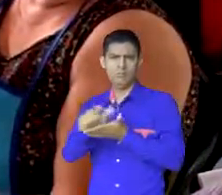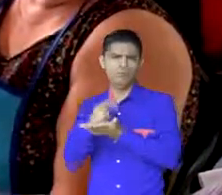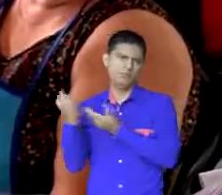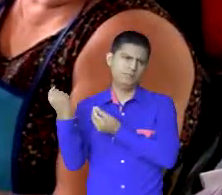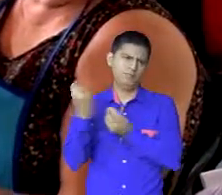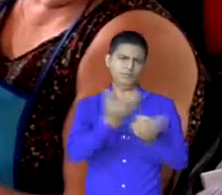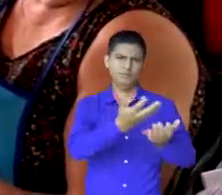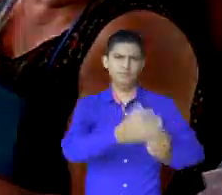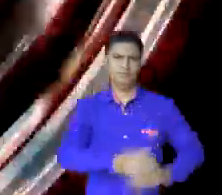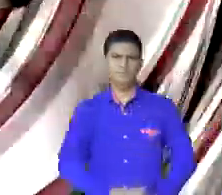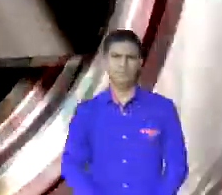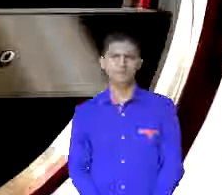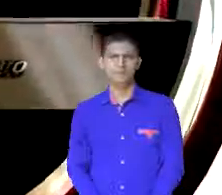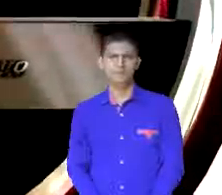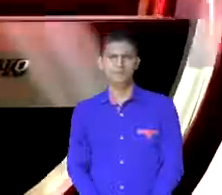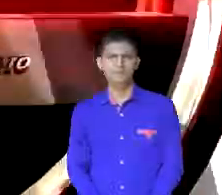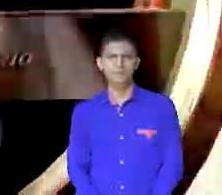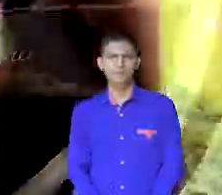desarrollo sustentable.